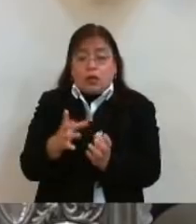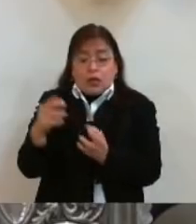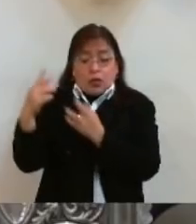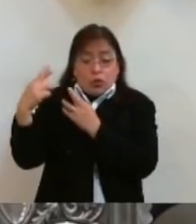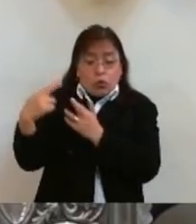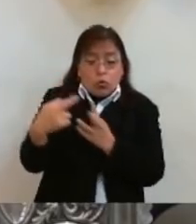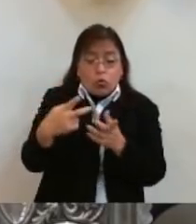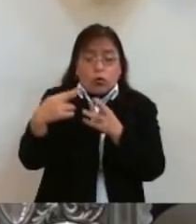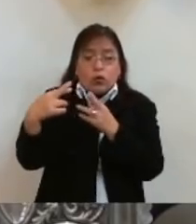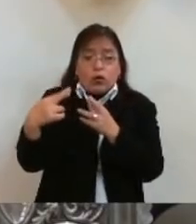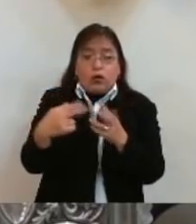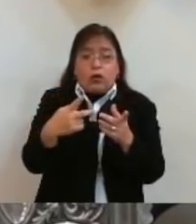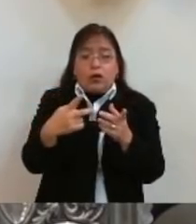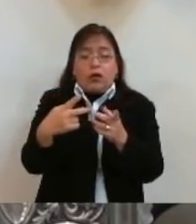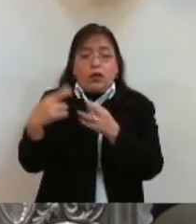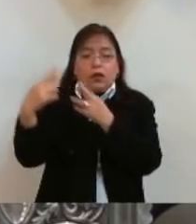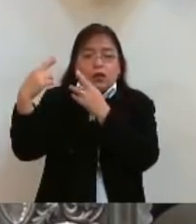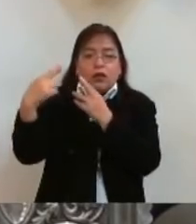recibir